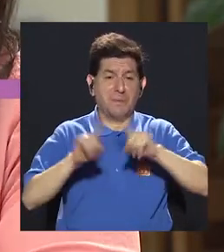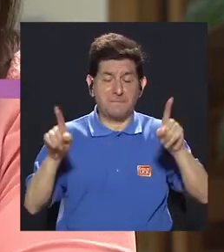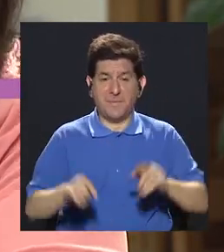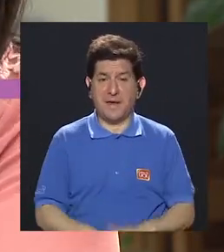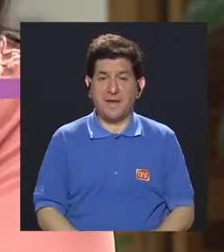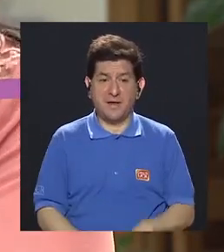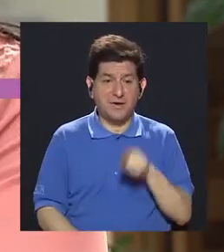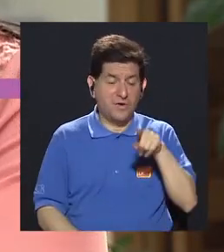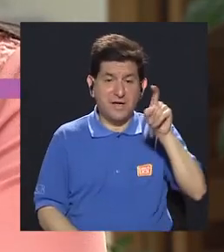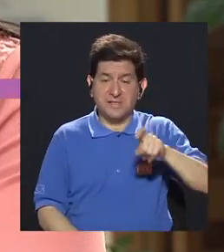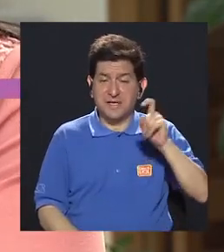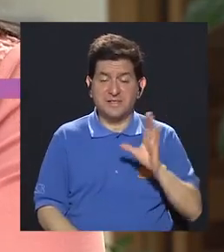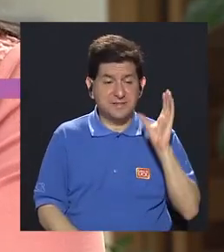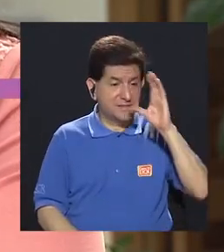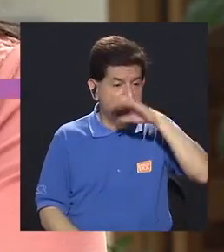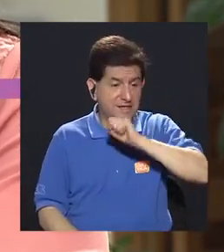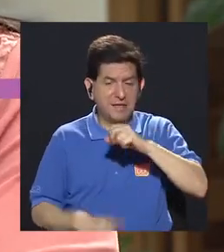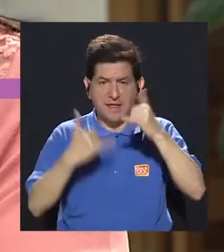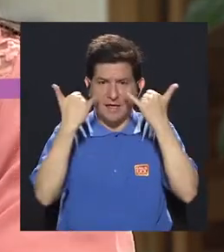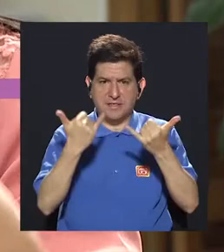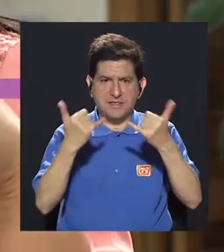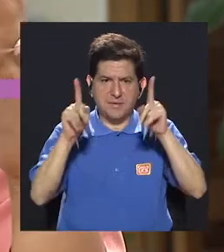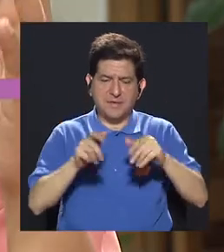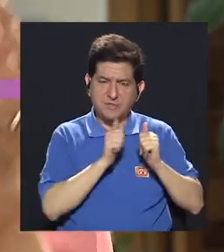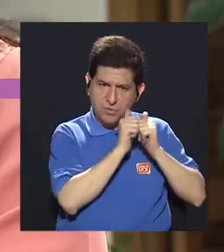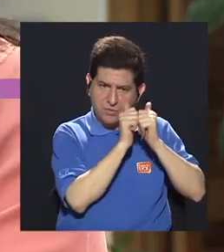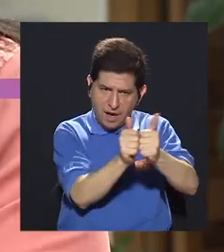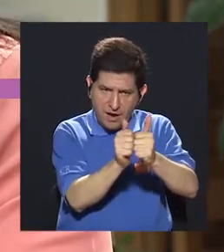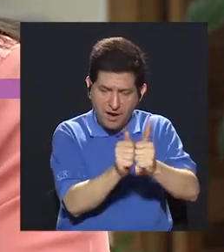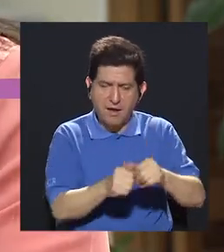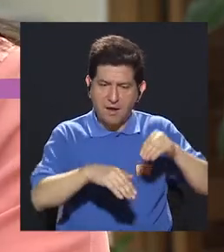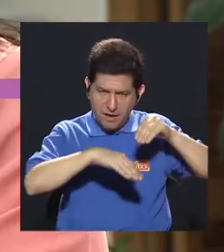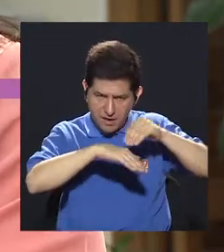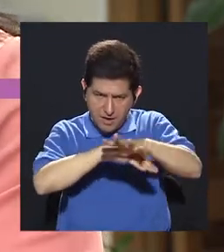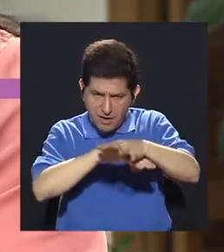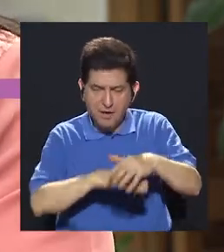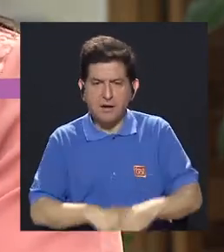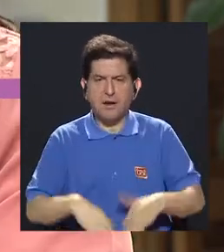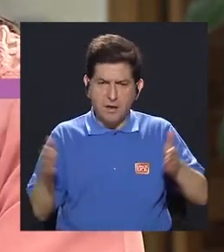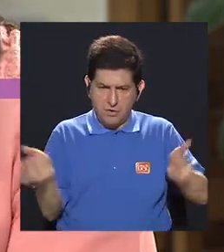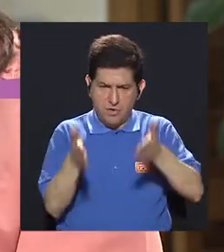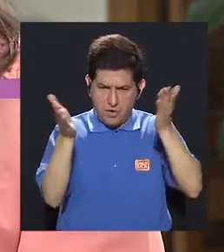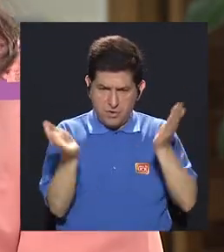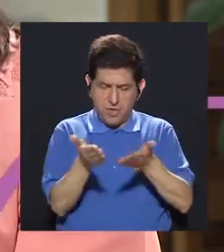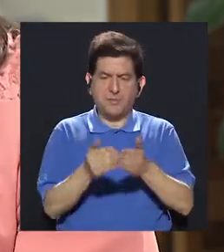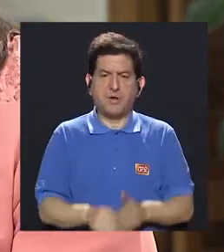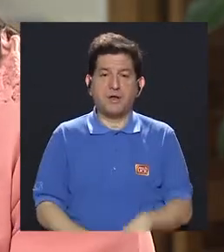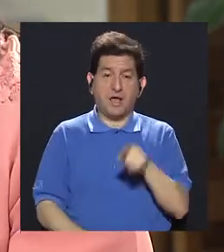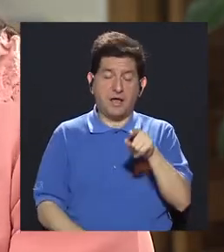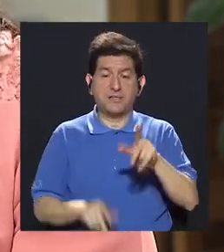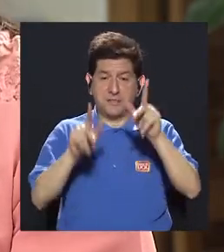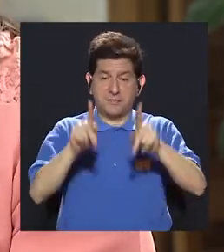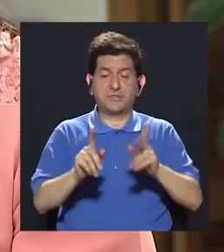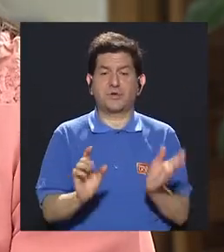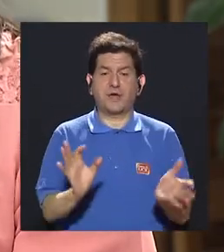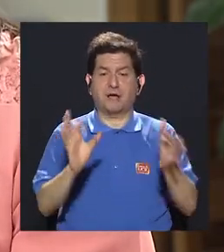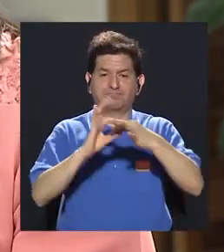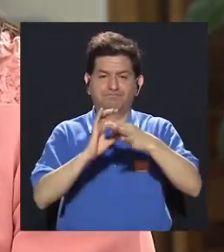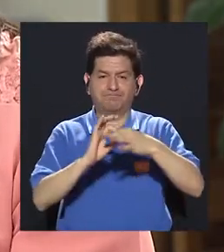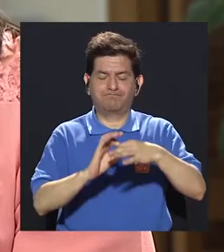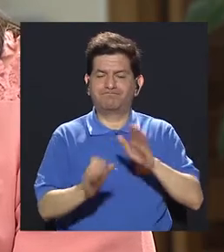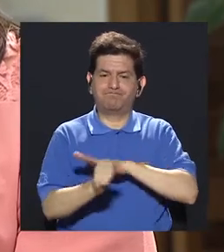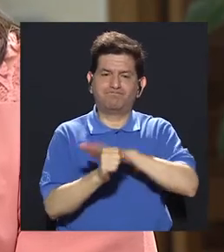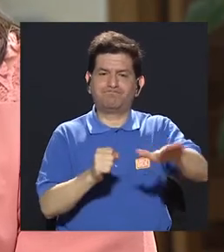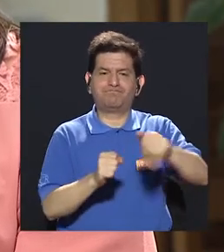veces no se percibe esa necesidad, pero ya cuando alguien te acompaña, te induce, te motiva, se enganchan totalmente,